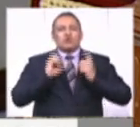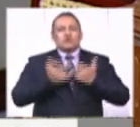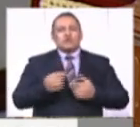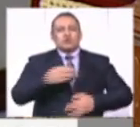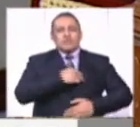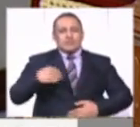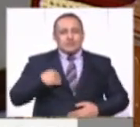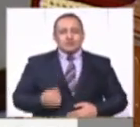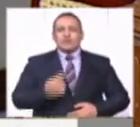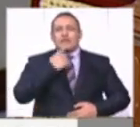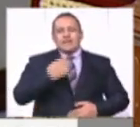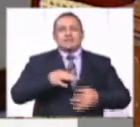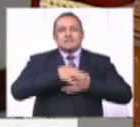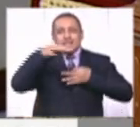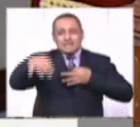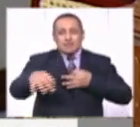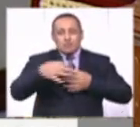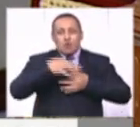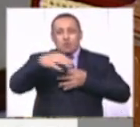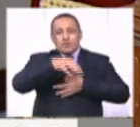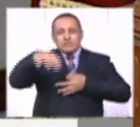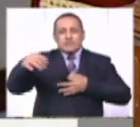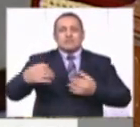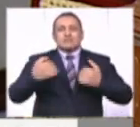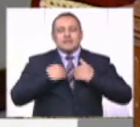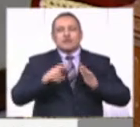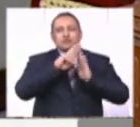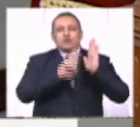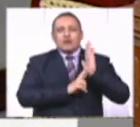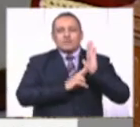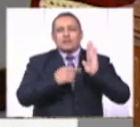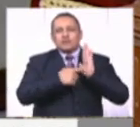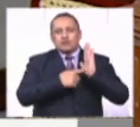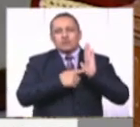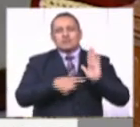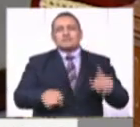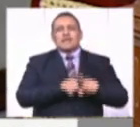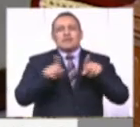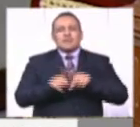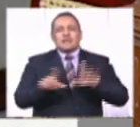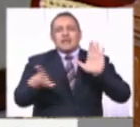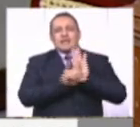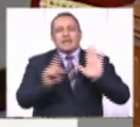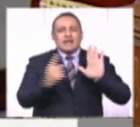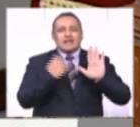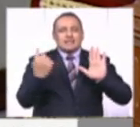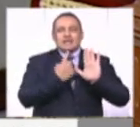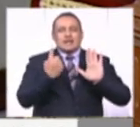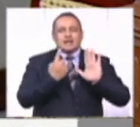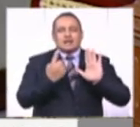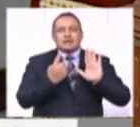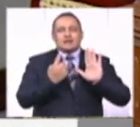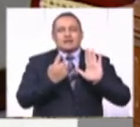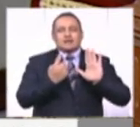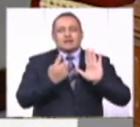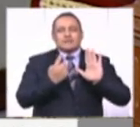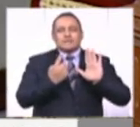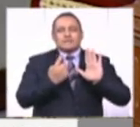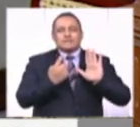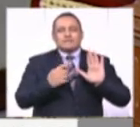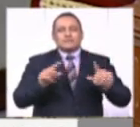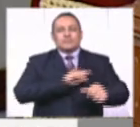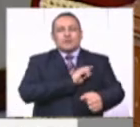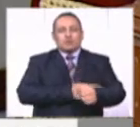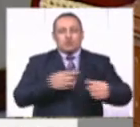de ados tienen su propia regulación tanto en la Ley Orgánica del del